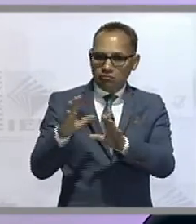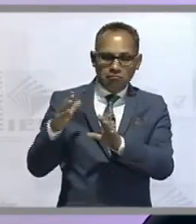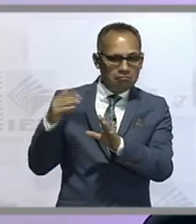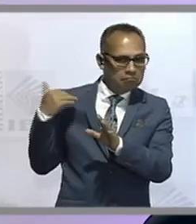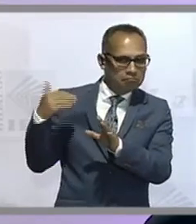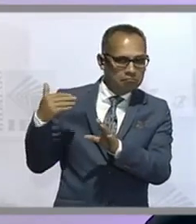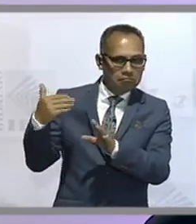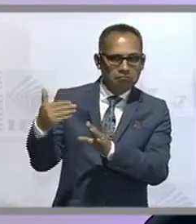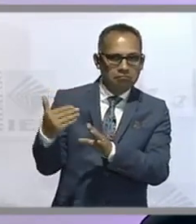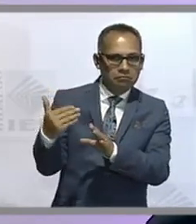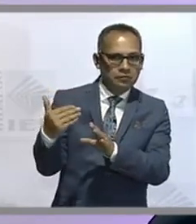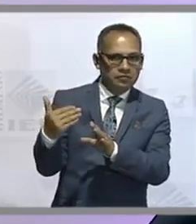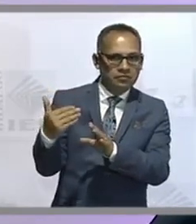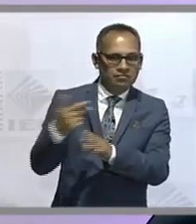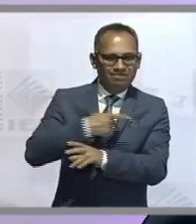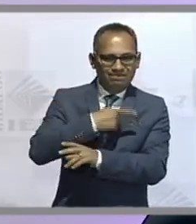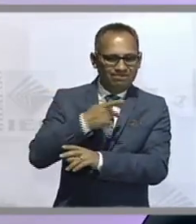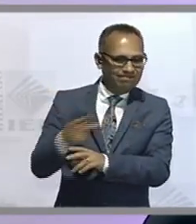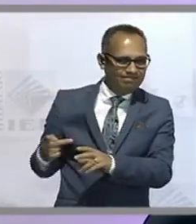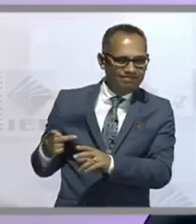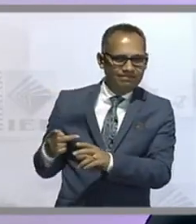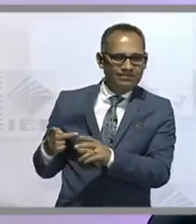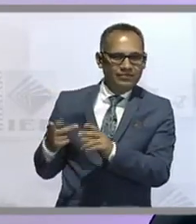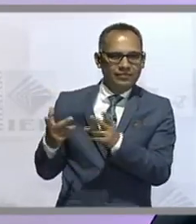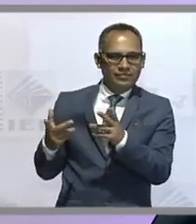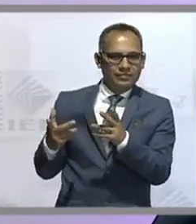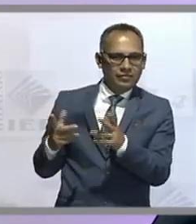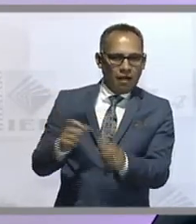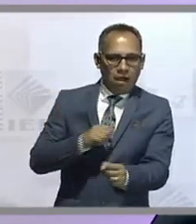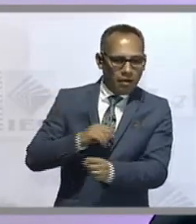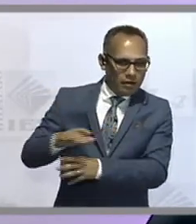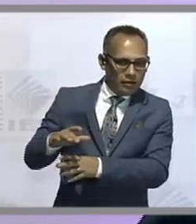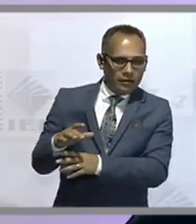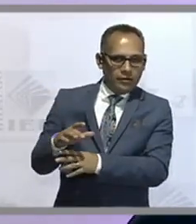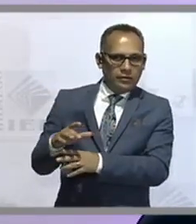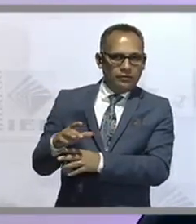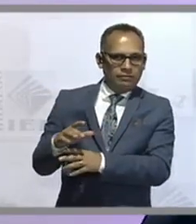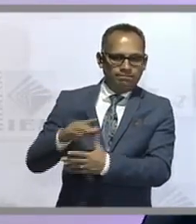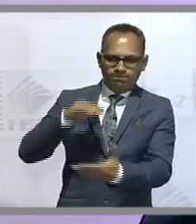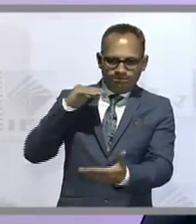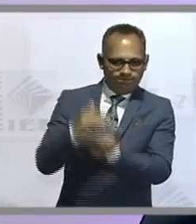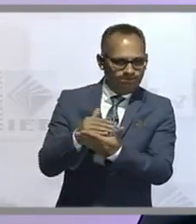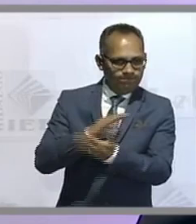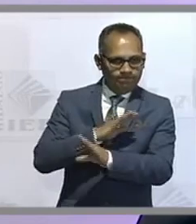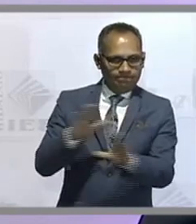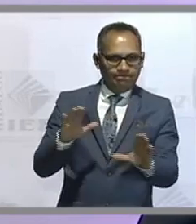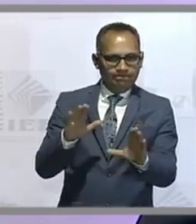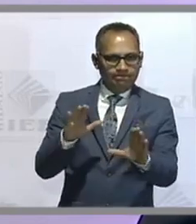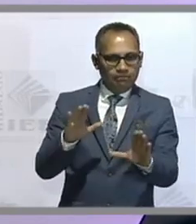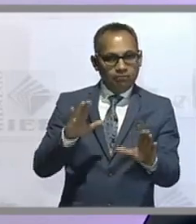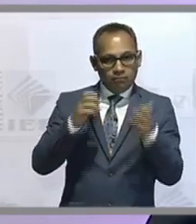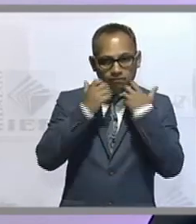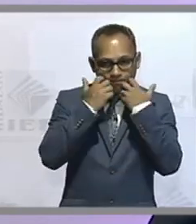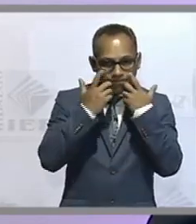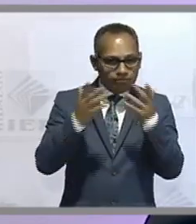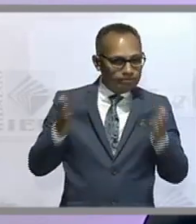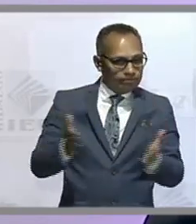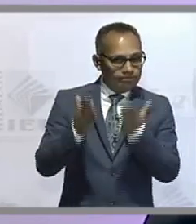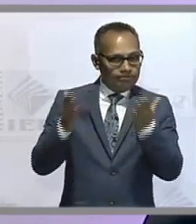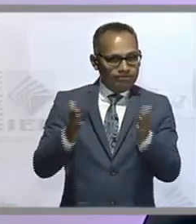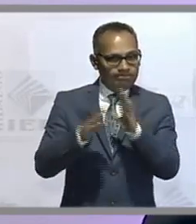de tanta pobreza de tanto abandono quiero quiero impulsar